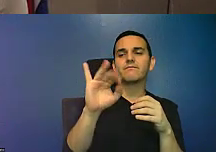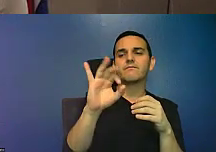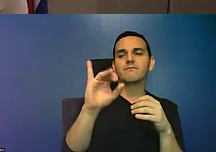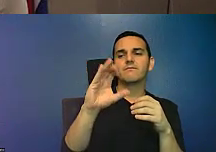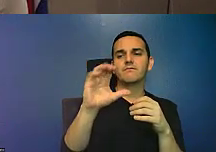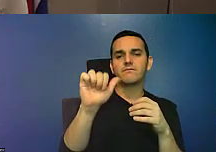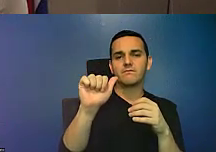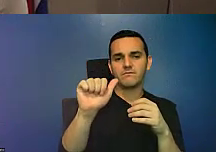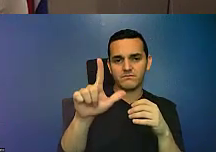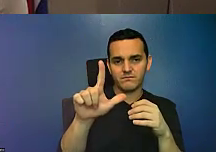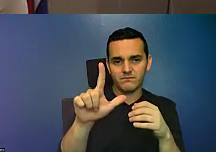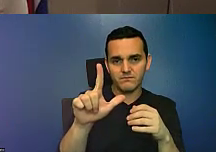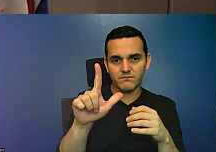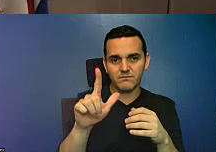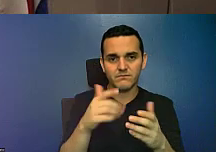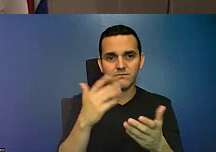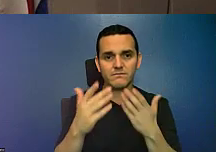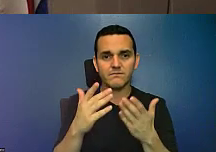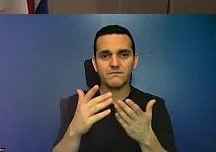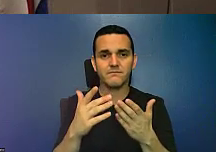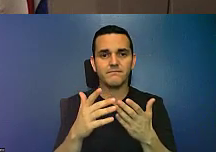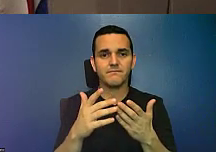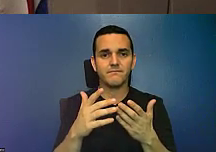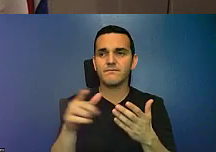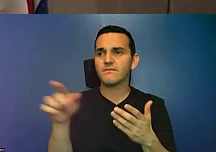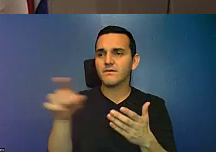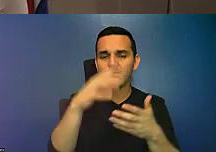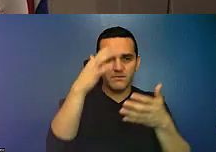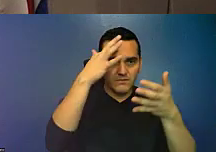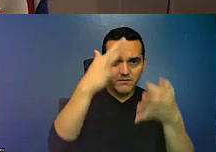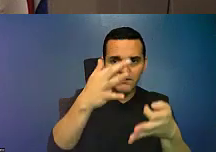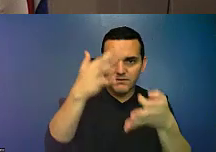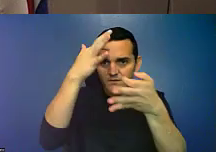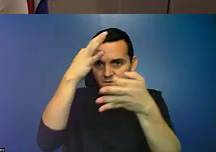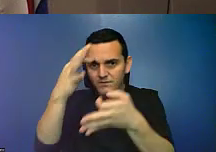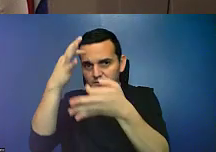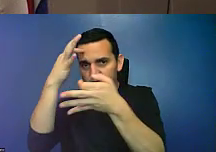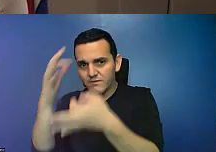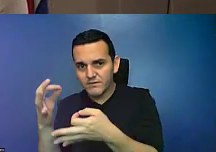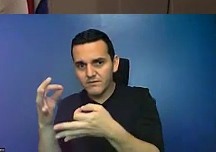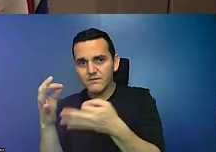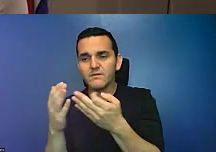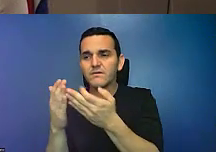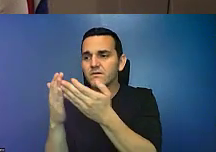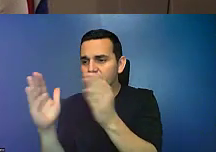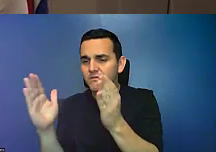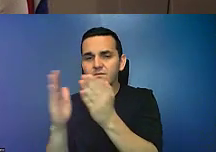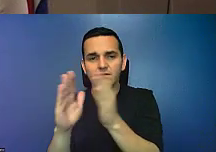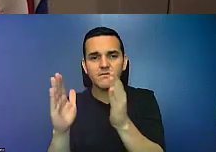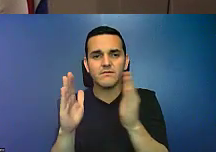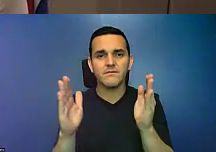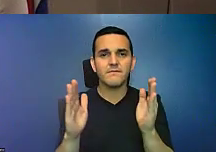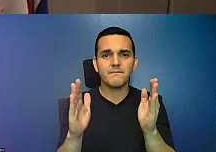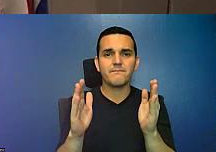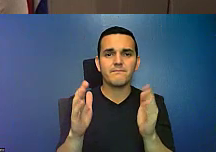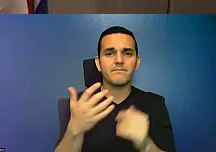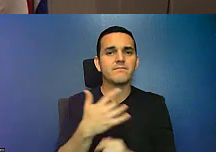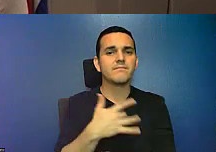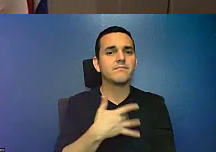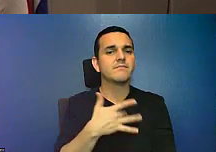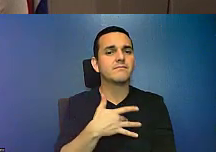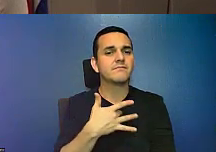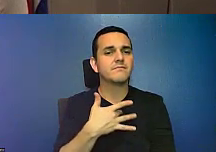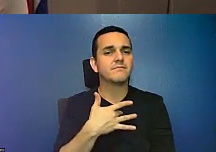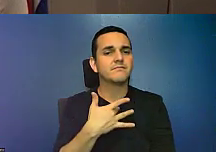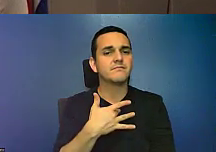ejemplo, este nodo toma decisiones, estas decisiones pueden ir ampliándose. El hecho de que sienta puede